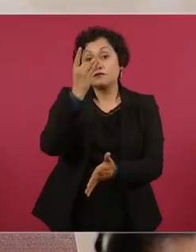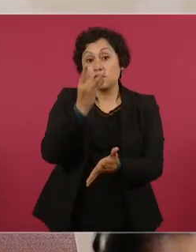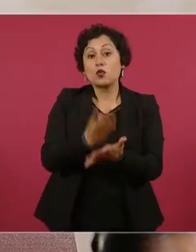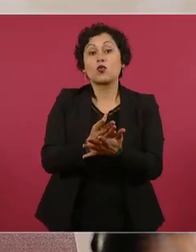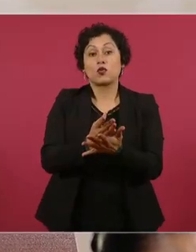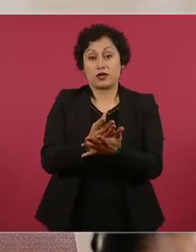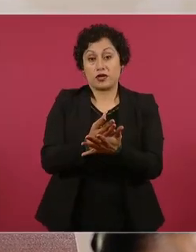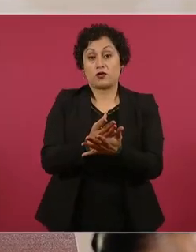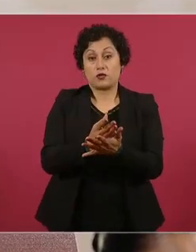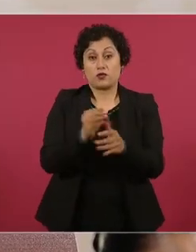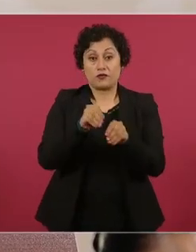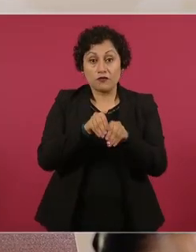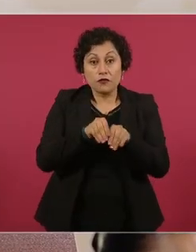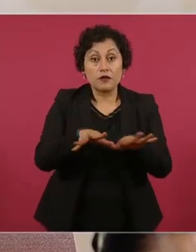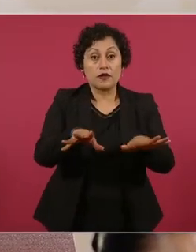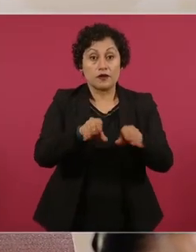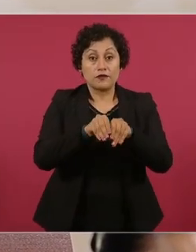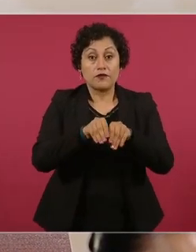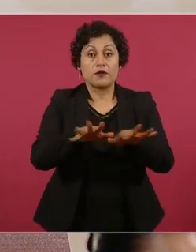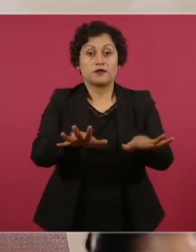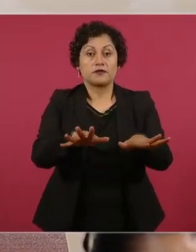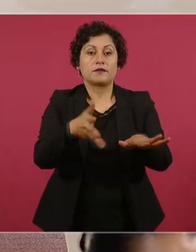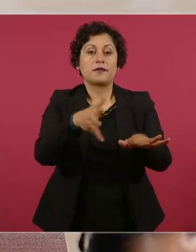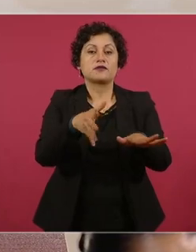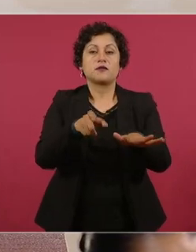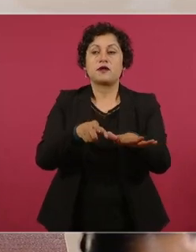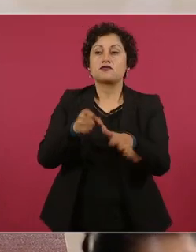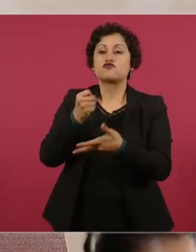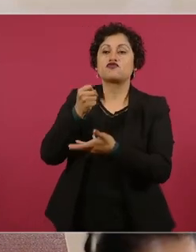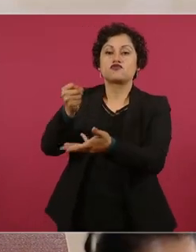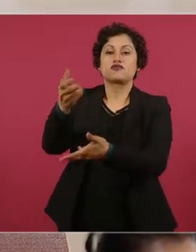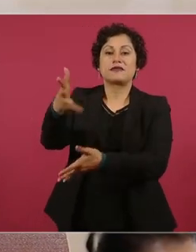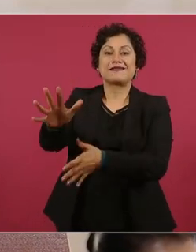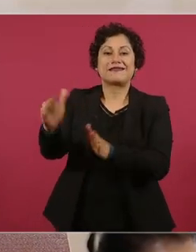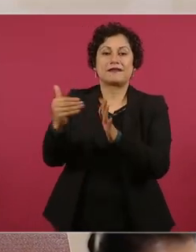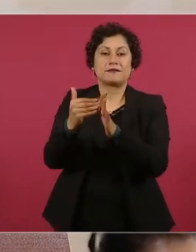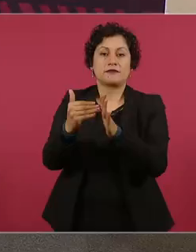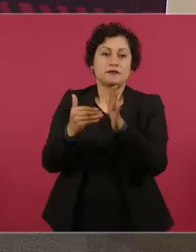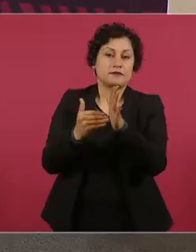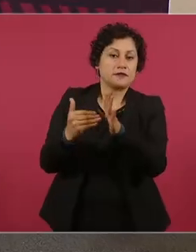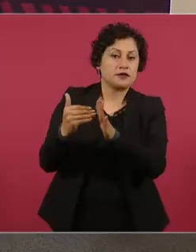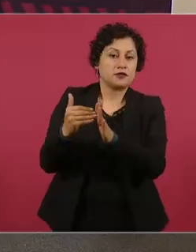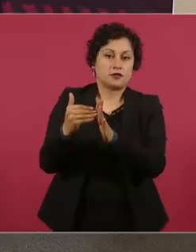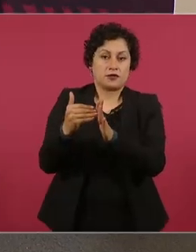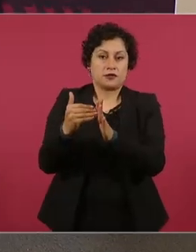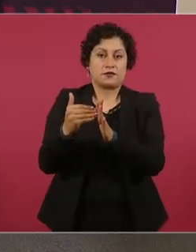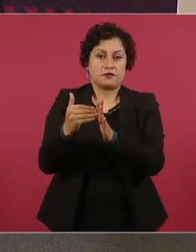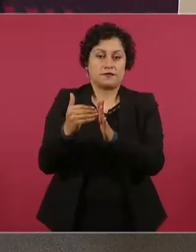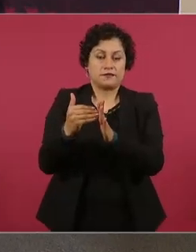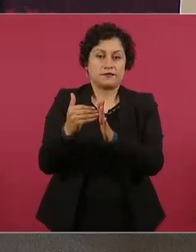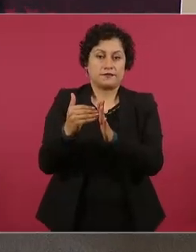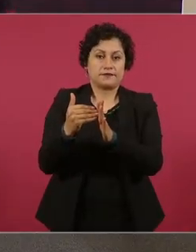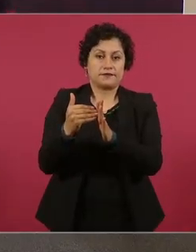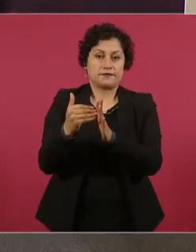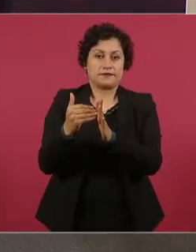que eran como 10 mil millones al año para que